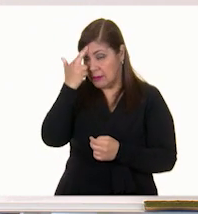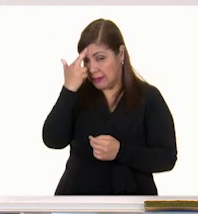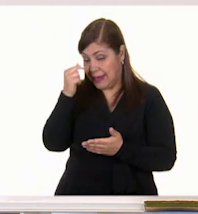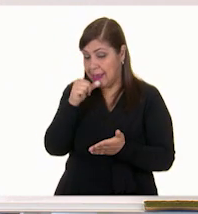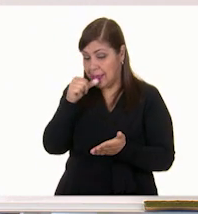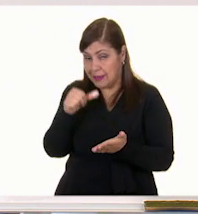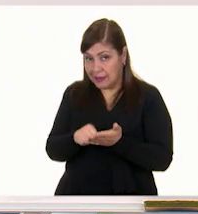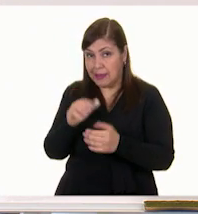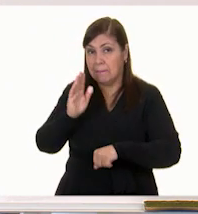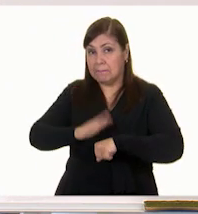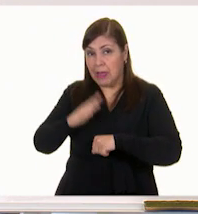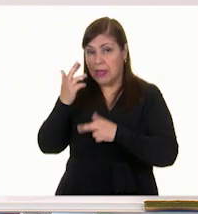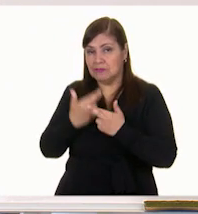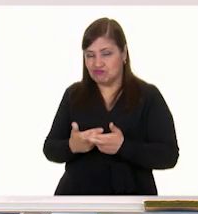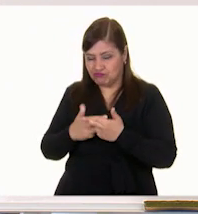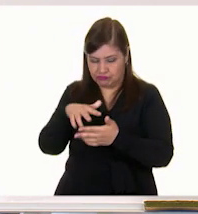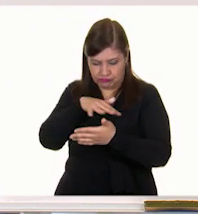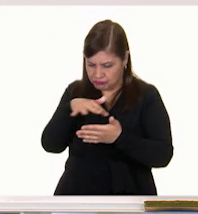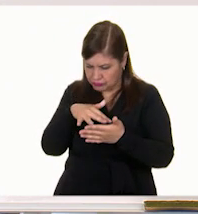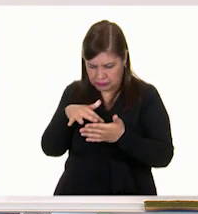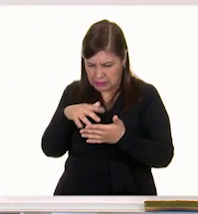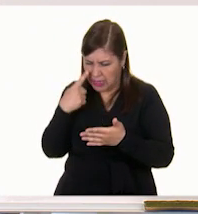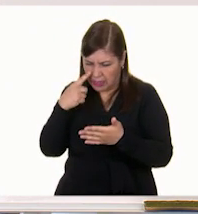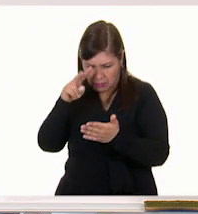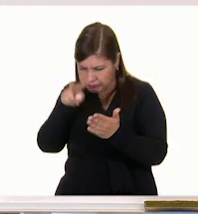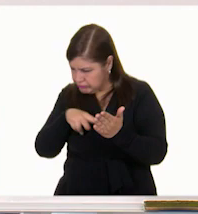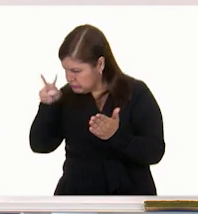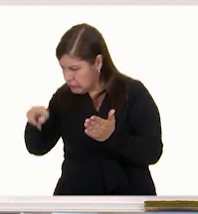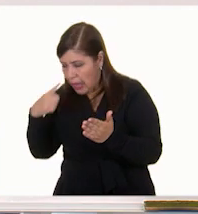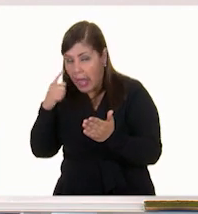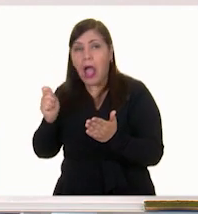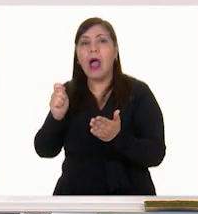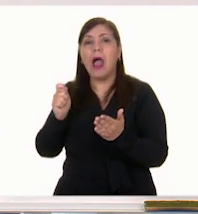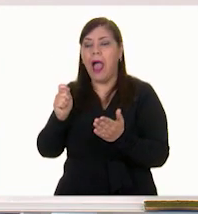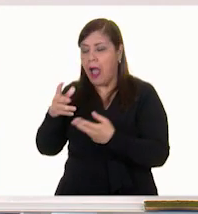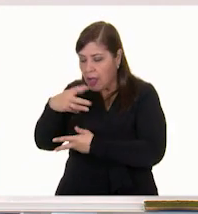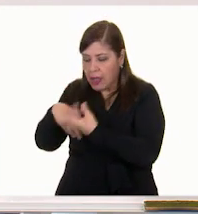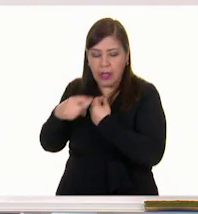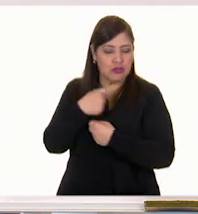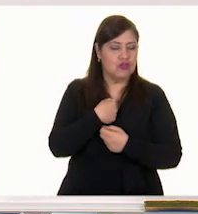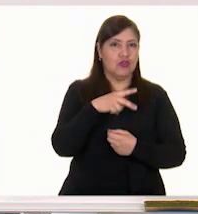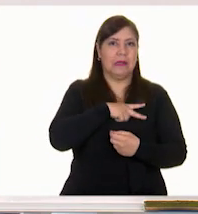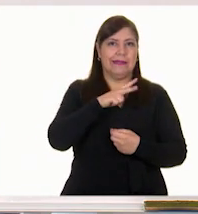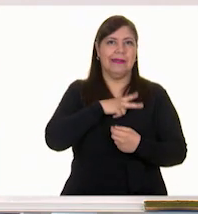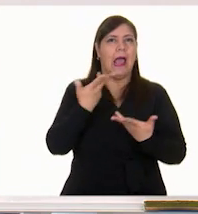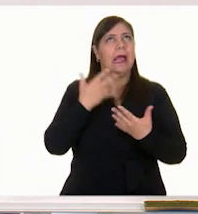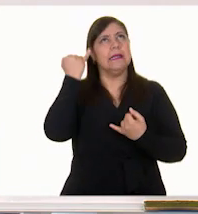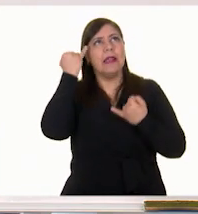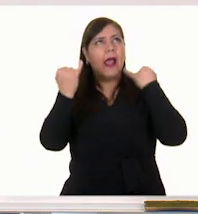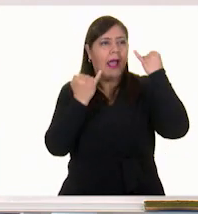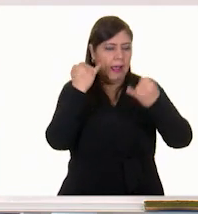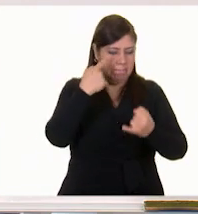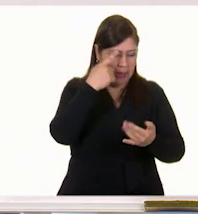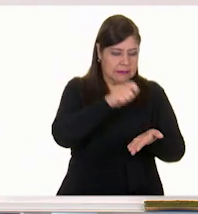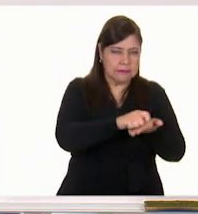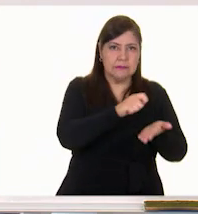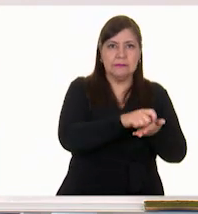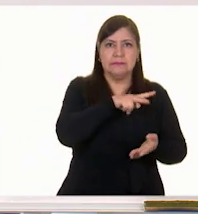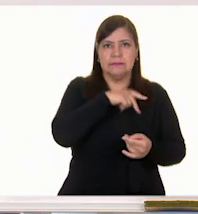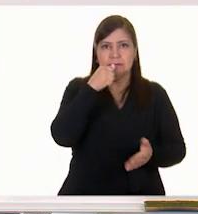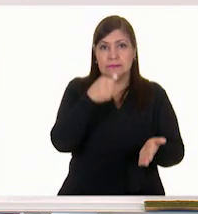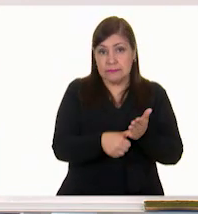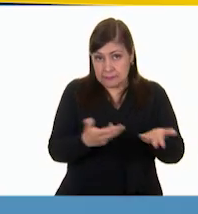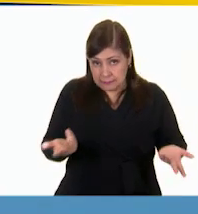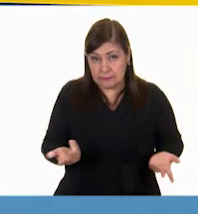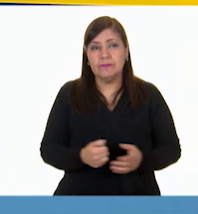lean y vean, mayor facilidad tendrán al momento de redactar su propia carta. Así es, María. Y sobre